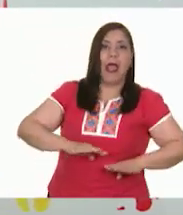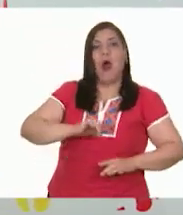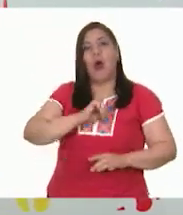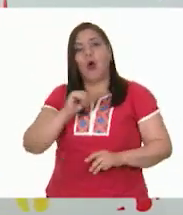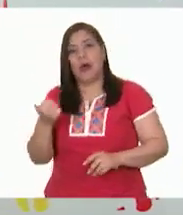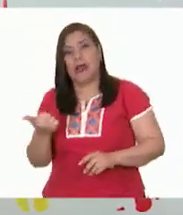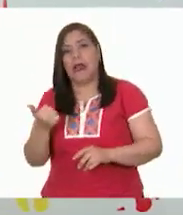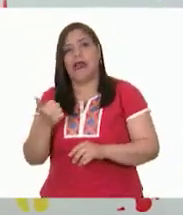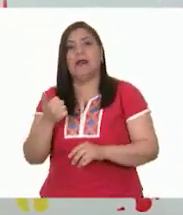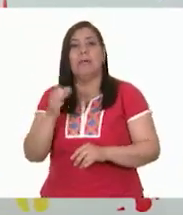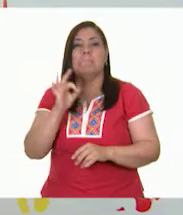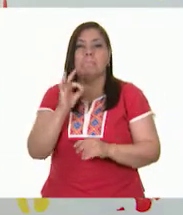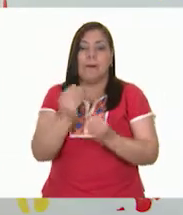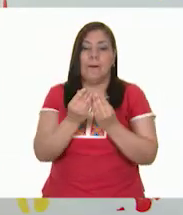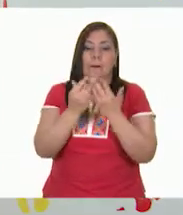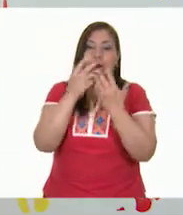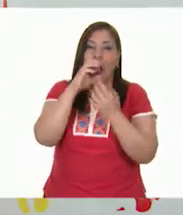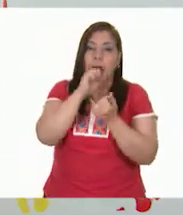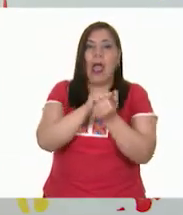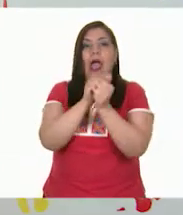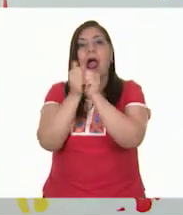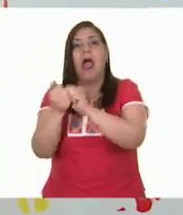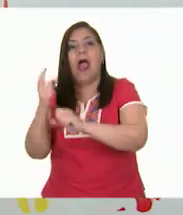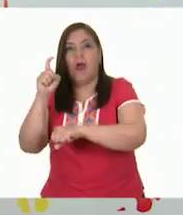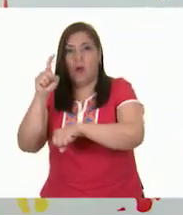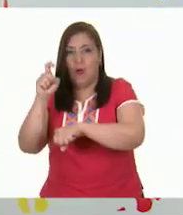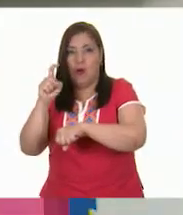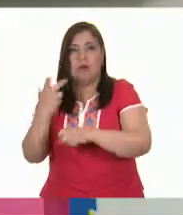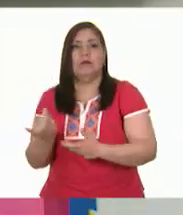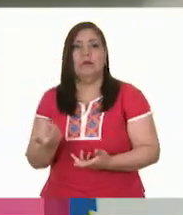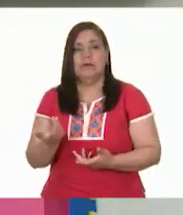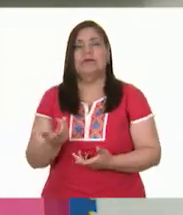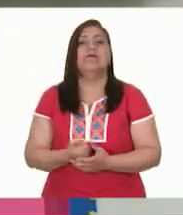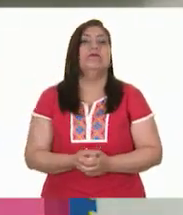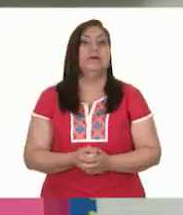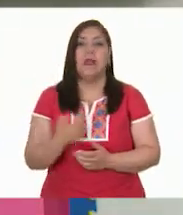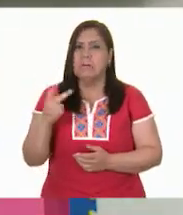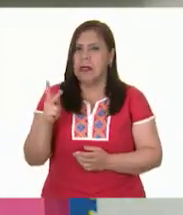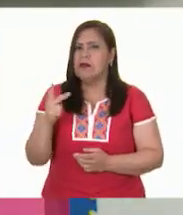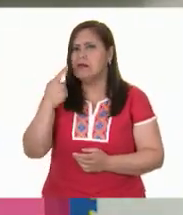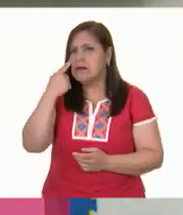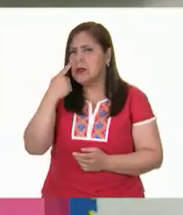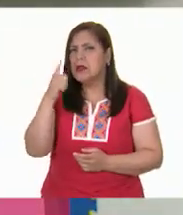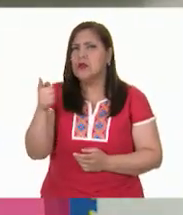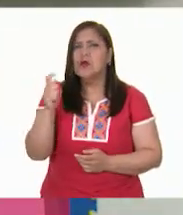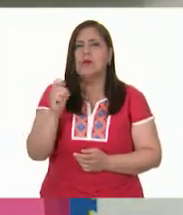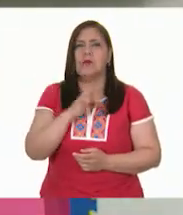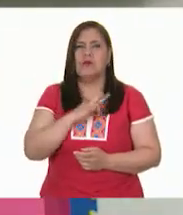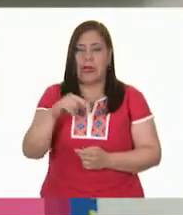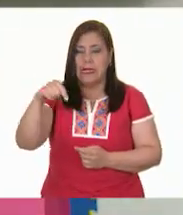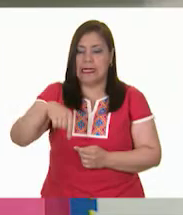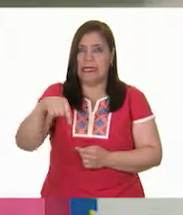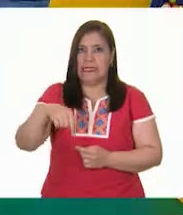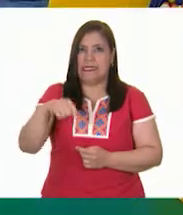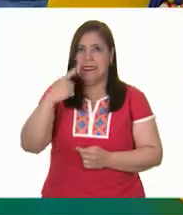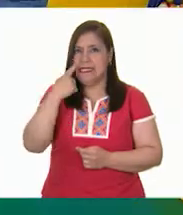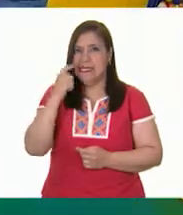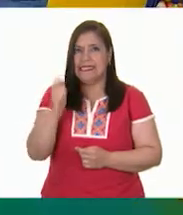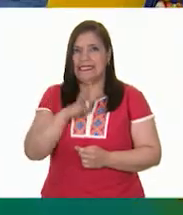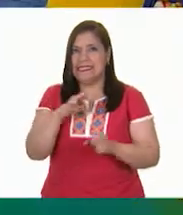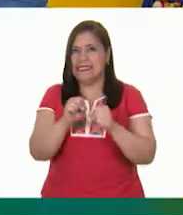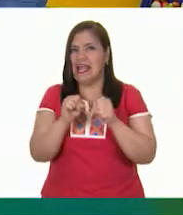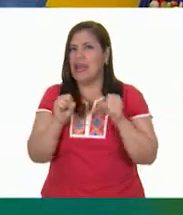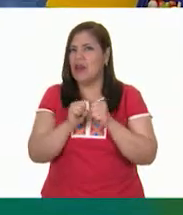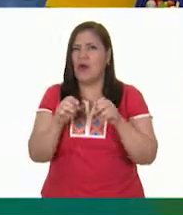decir, de sólido, de vapor a líquido. Pero, wow. ¿Te gustaría generar tu propio rocío aquí en el salón de